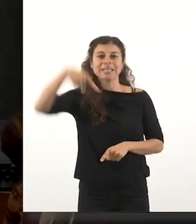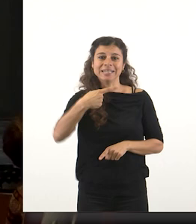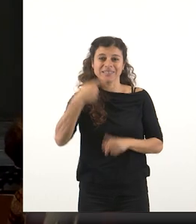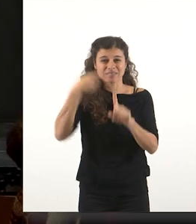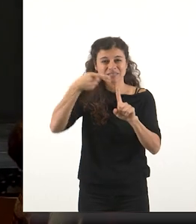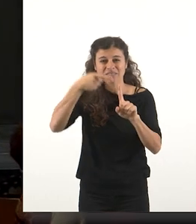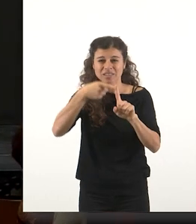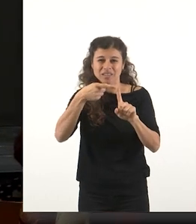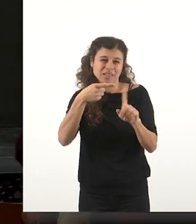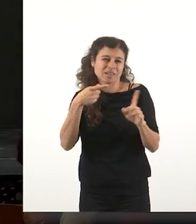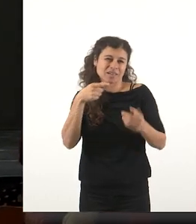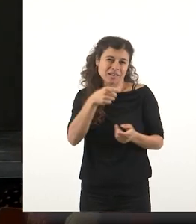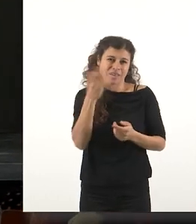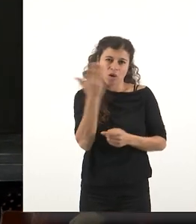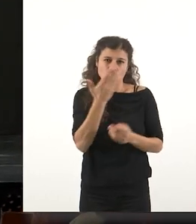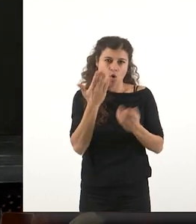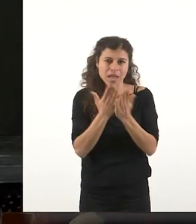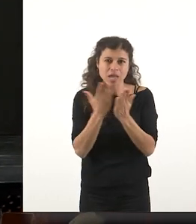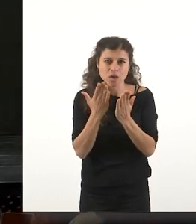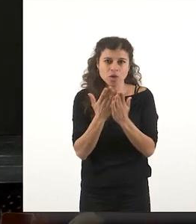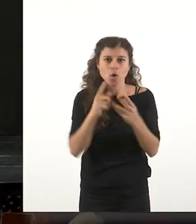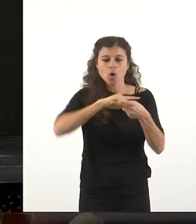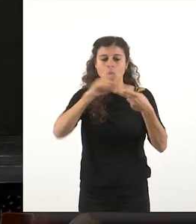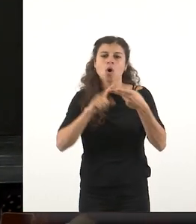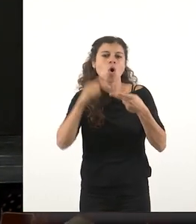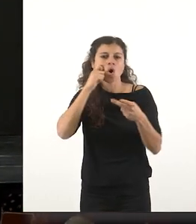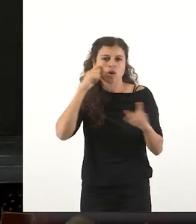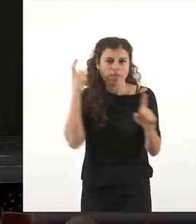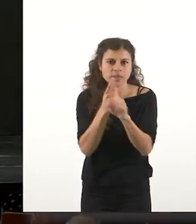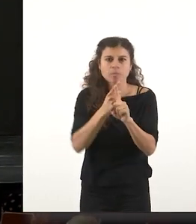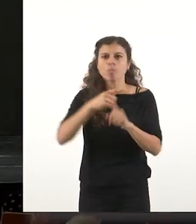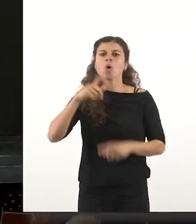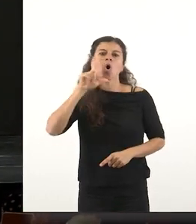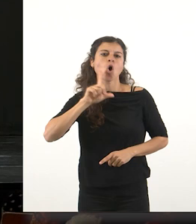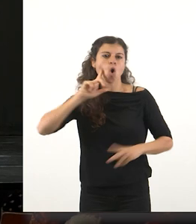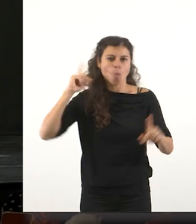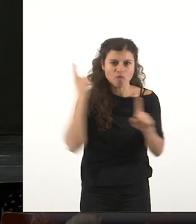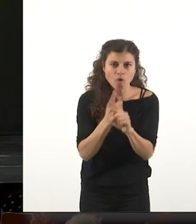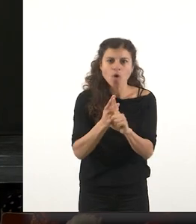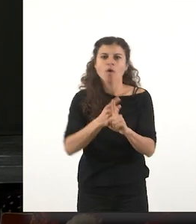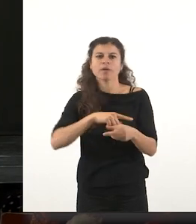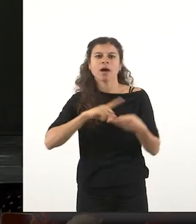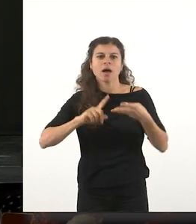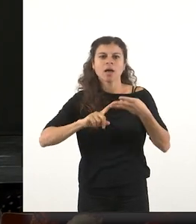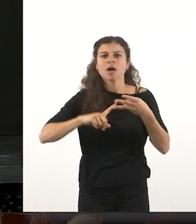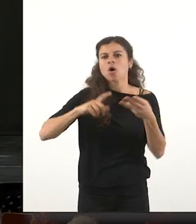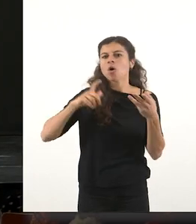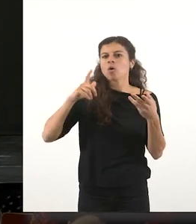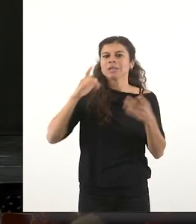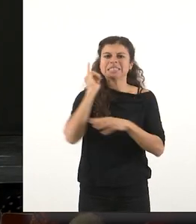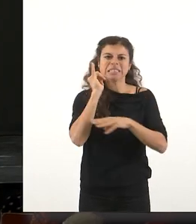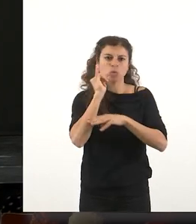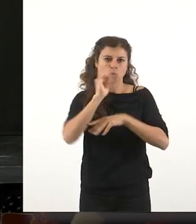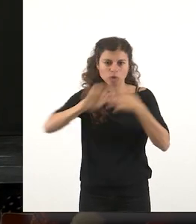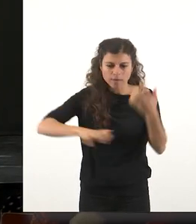otra versión, ¿a que no? Ni en el bullying, ni en el racismo, ni en la homofobia, ni en la elfobia, ni transfobia, ni violencia institucional. Pero